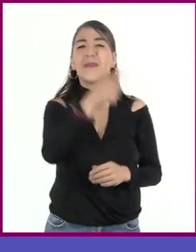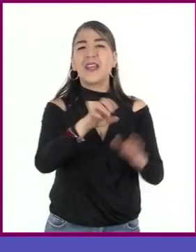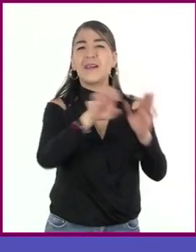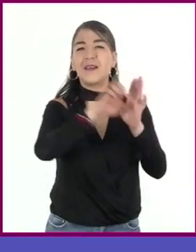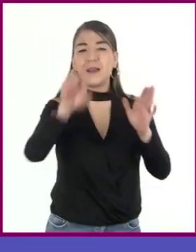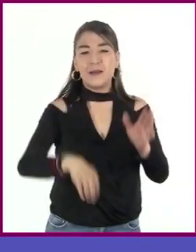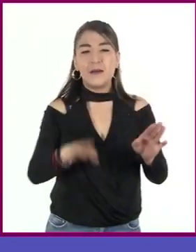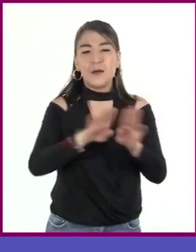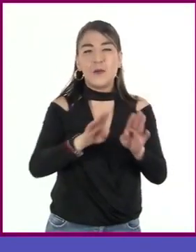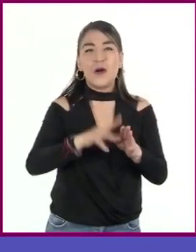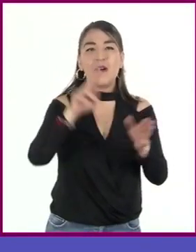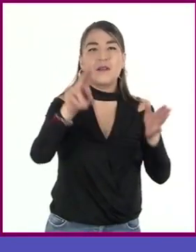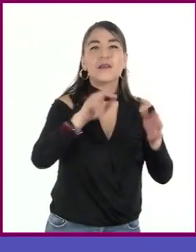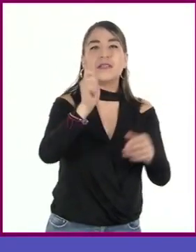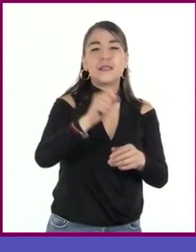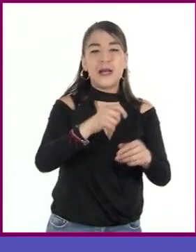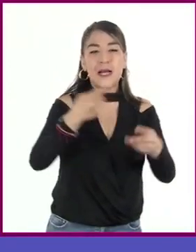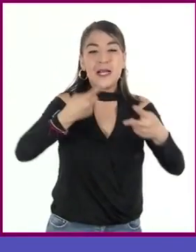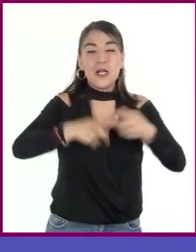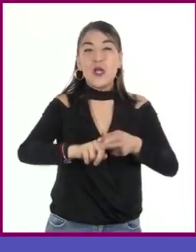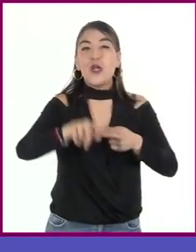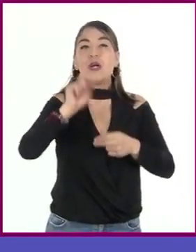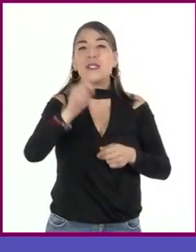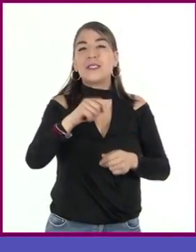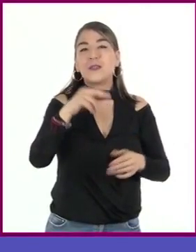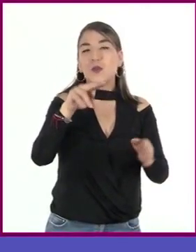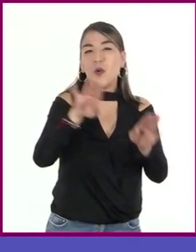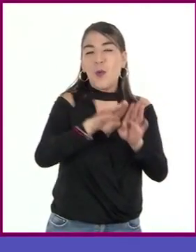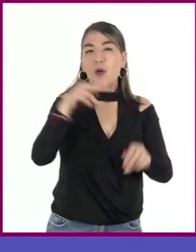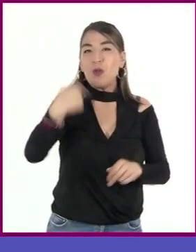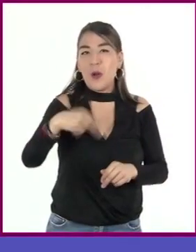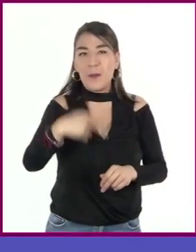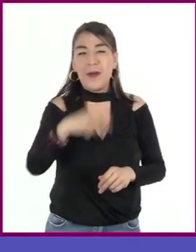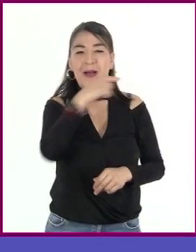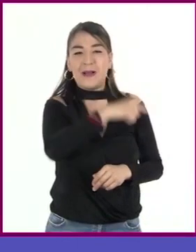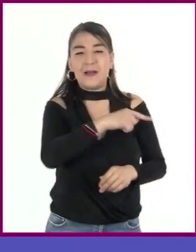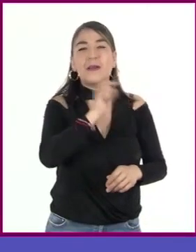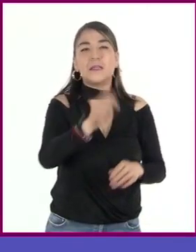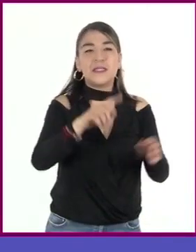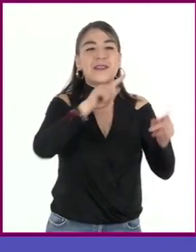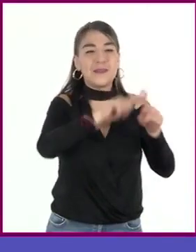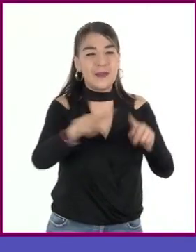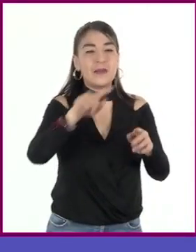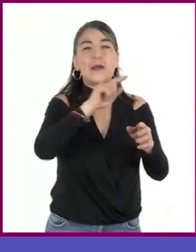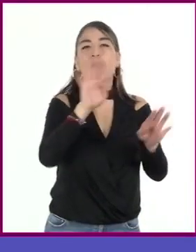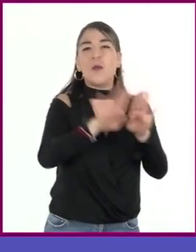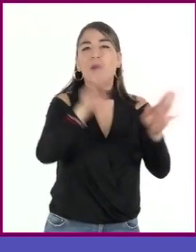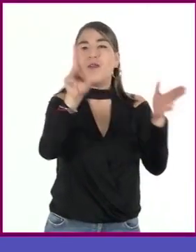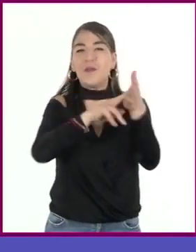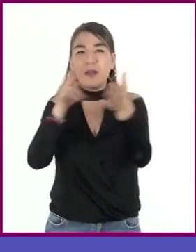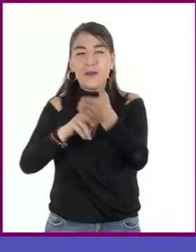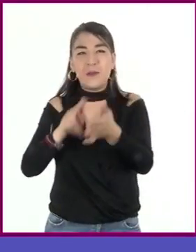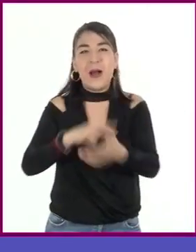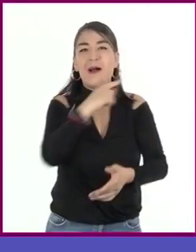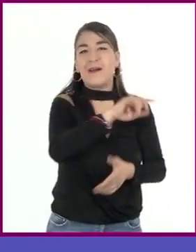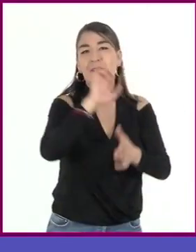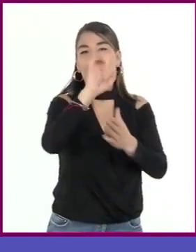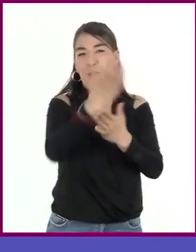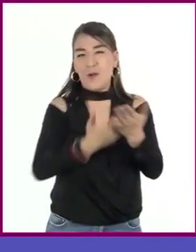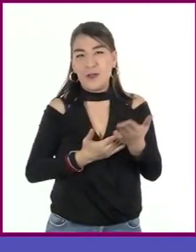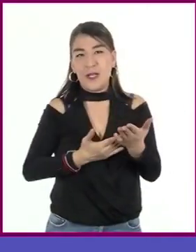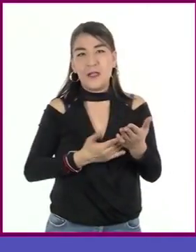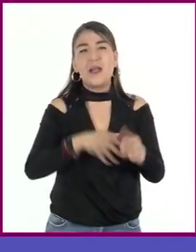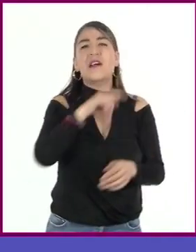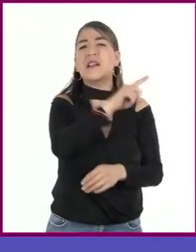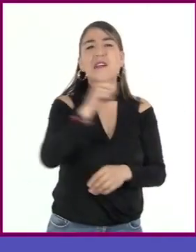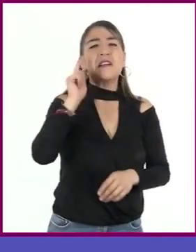ver varios grupos de iniciales en los márgenes. Esas son las rúbricas de las distintas personas que firman el contrato. Y lo